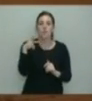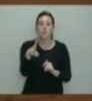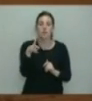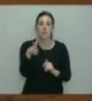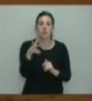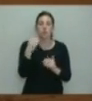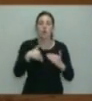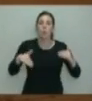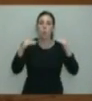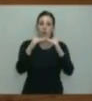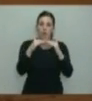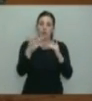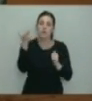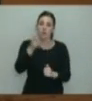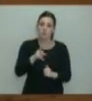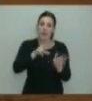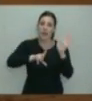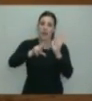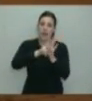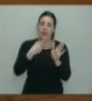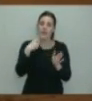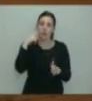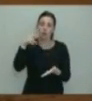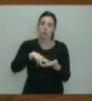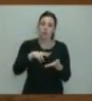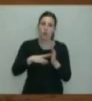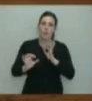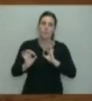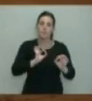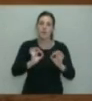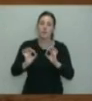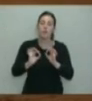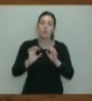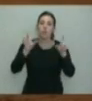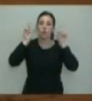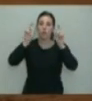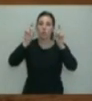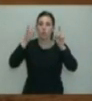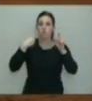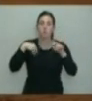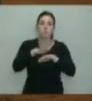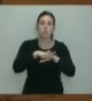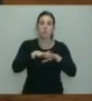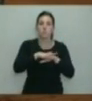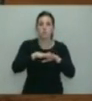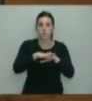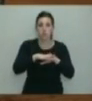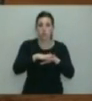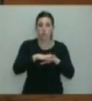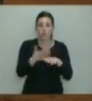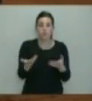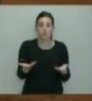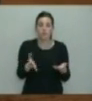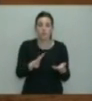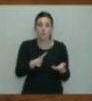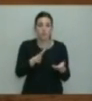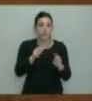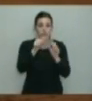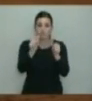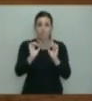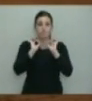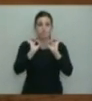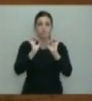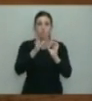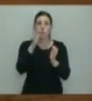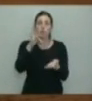a la igualdad y también reconoce el derecho a la planificación educativa por parte de la Administración. Y no puede ser de otra manera, porque usted sabe que cuando hay un